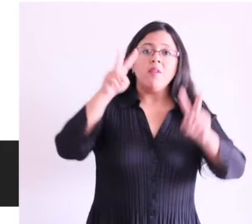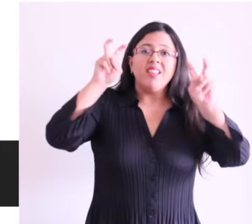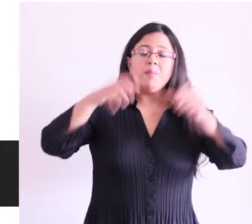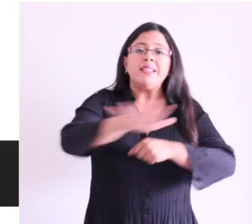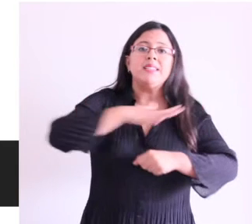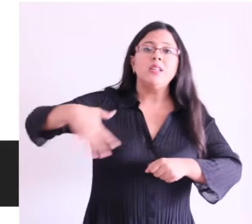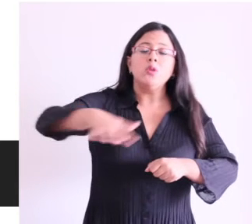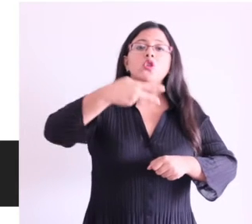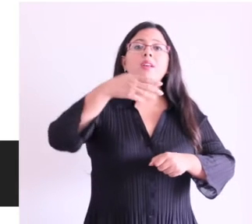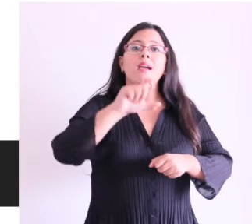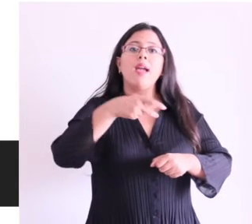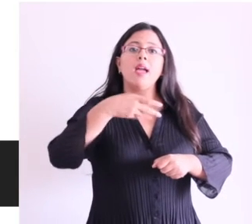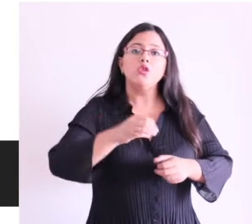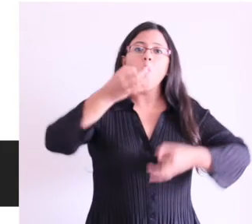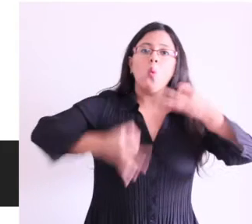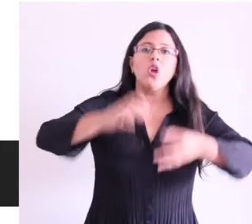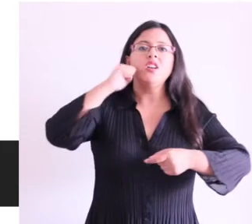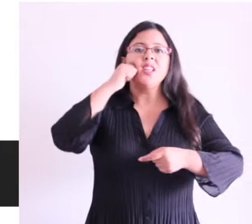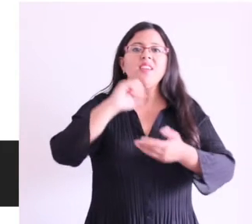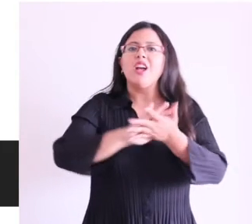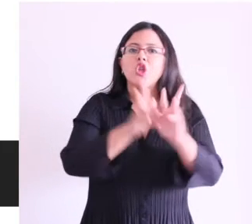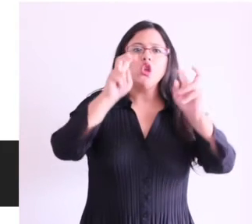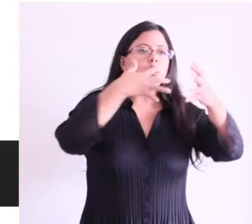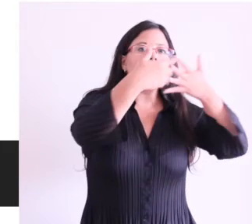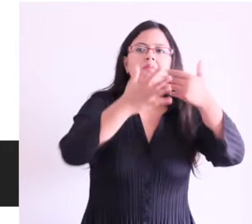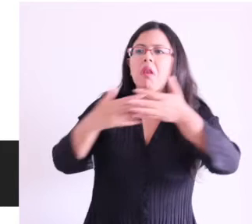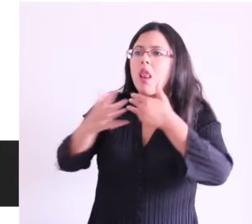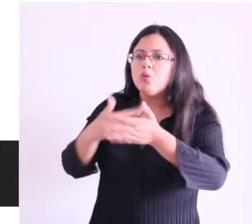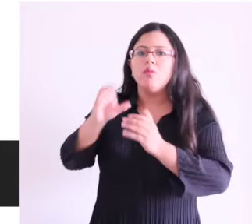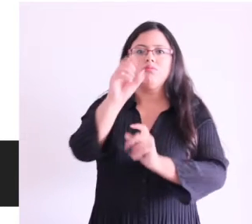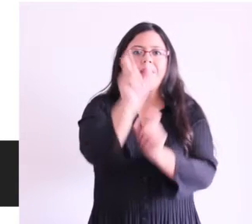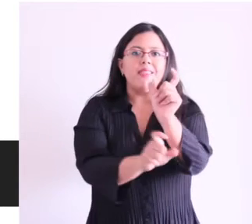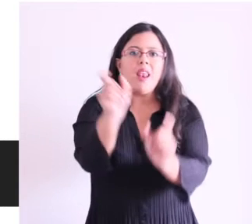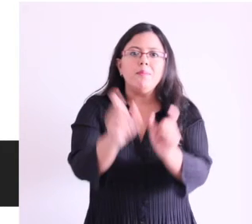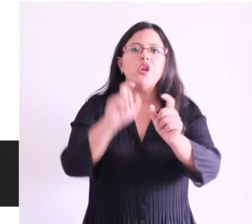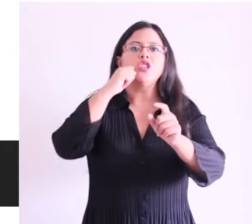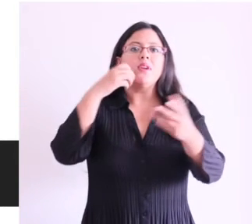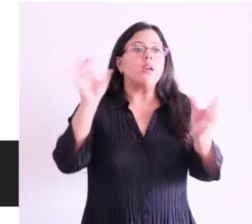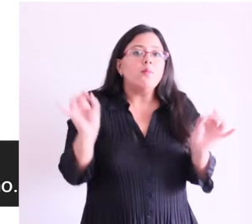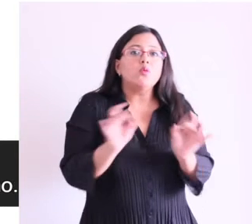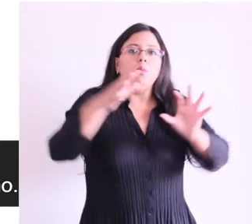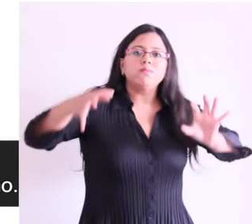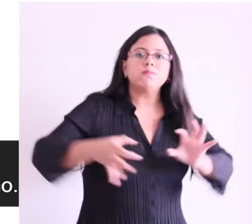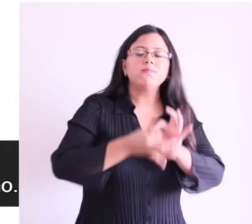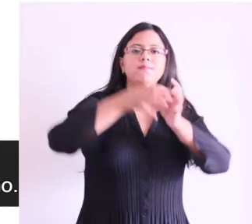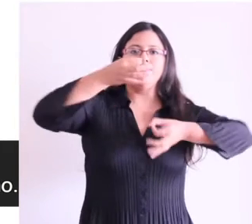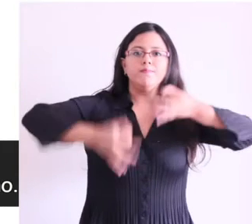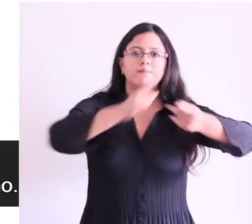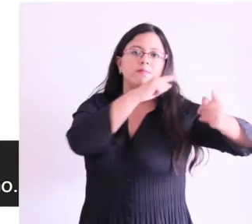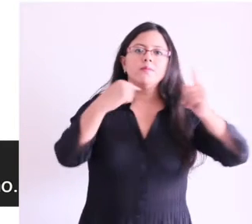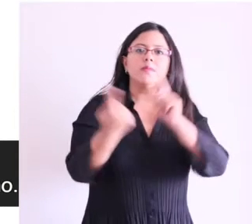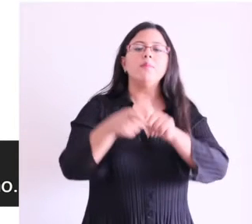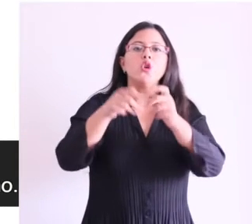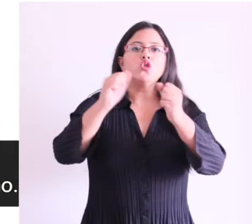jurídicos, entendido como todo suceso de la naturaleza o de las personas que producen efectos jurídicos. Estos